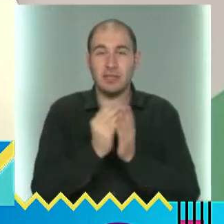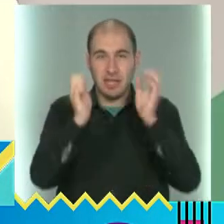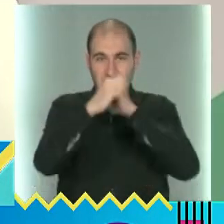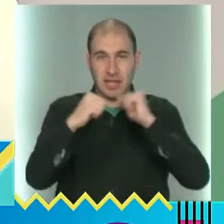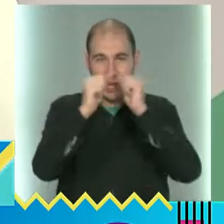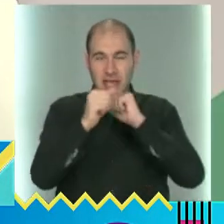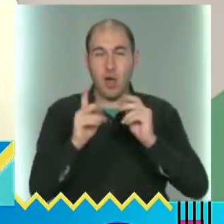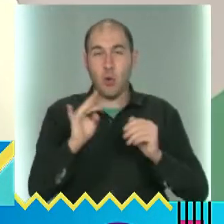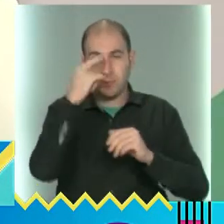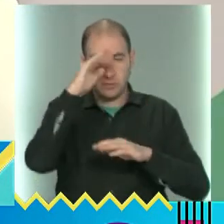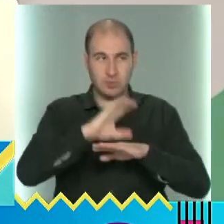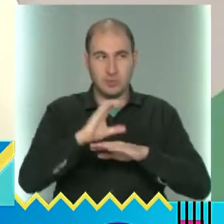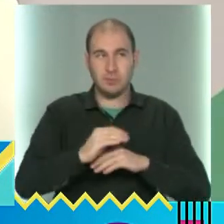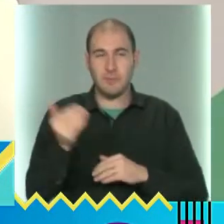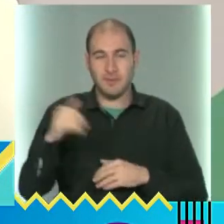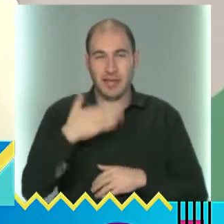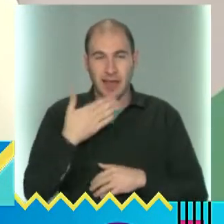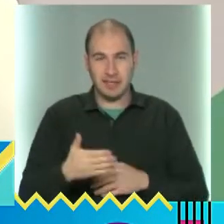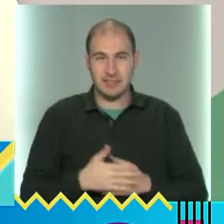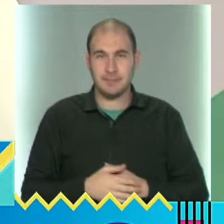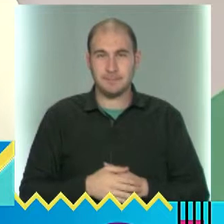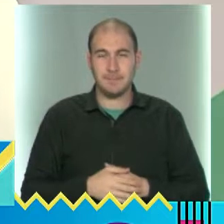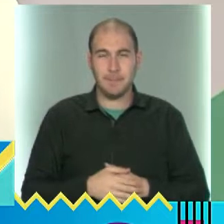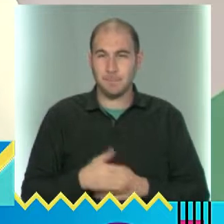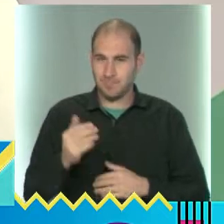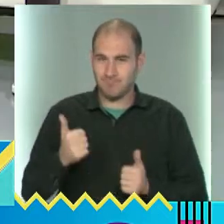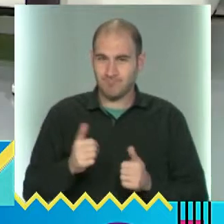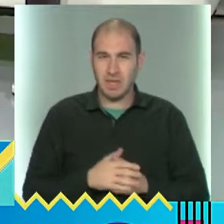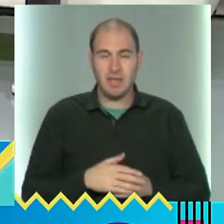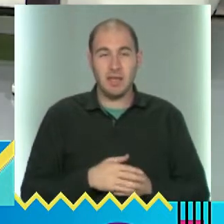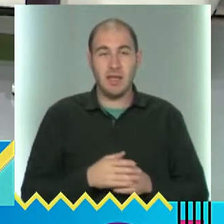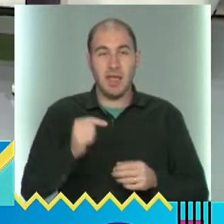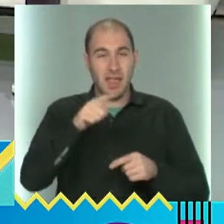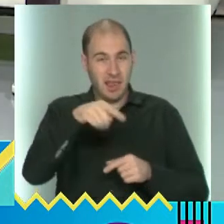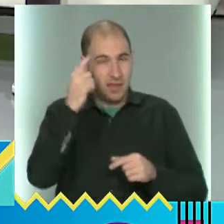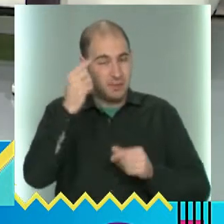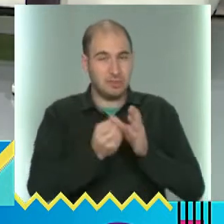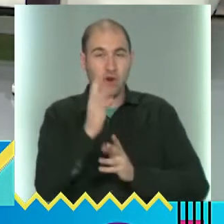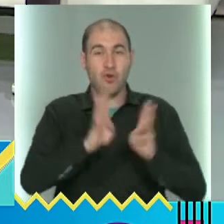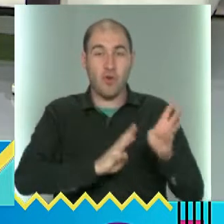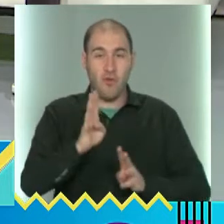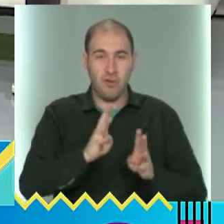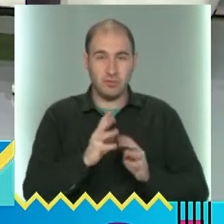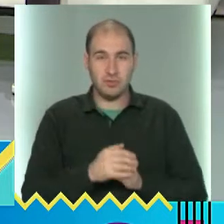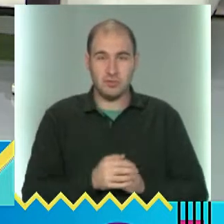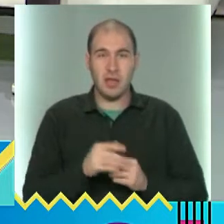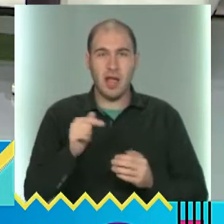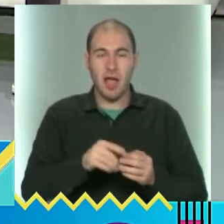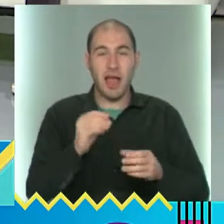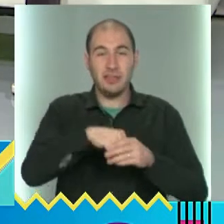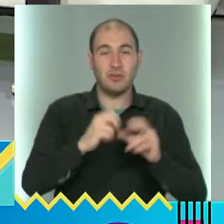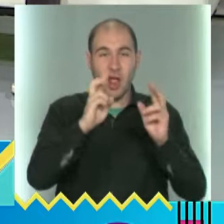Ingeniería Mecatrónica de la Universidad Nacional de Cuyo. Muchísimas gracias, Marco, por estar acá. Por favor. Y parte o inventor de un robot que está siendo parte de